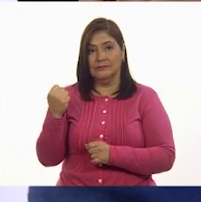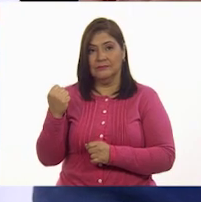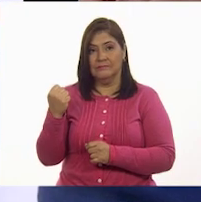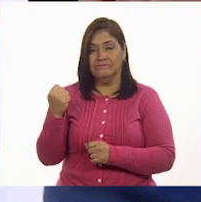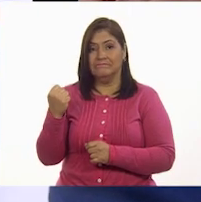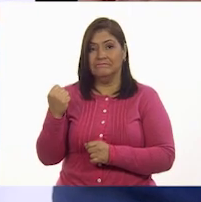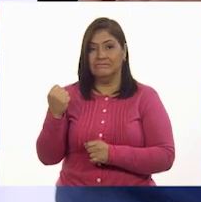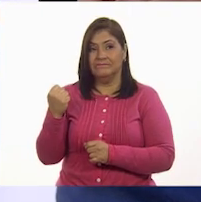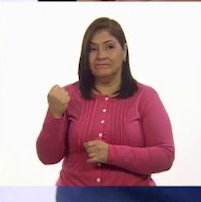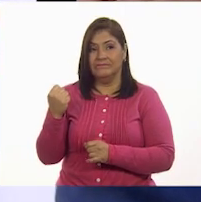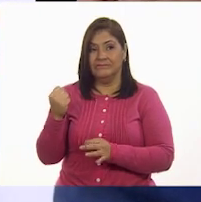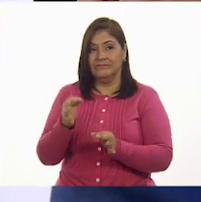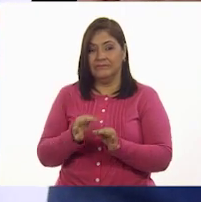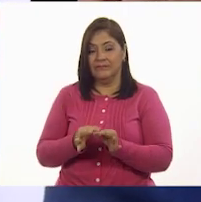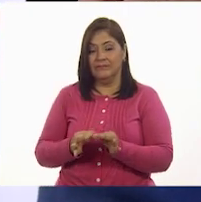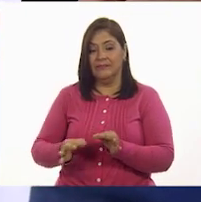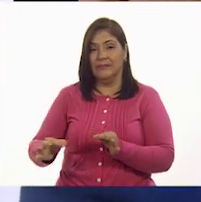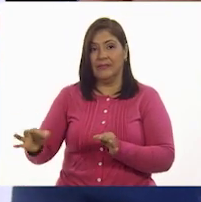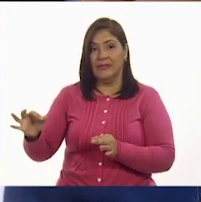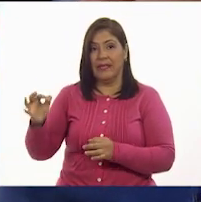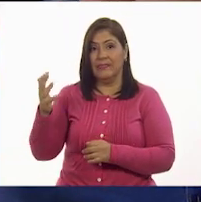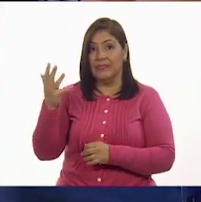nueve,